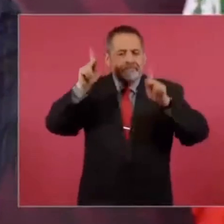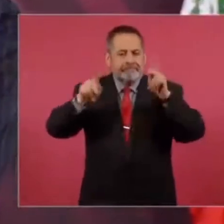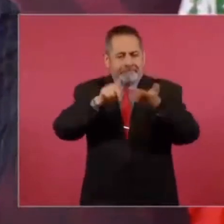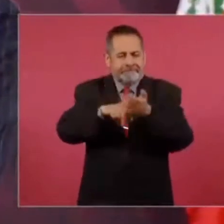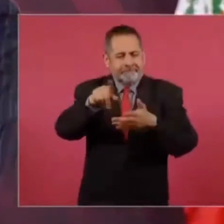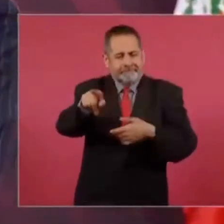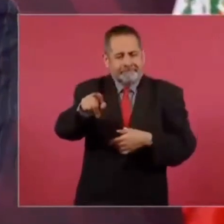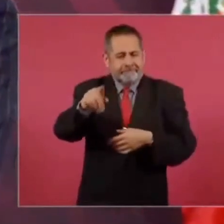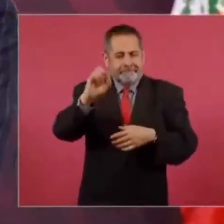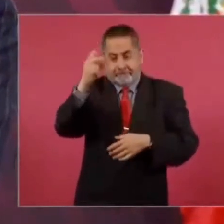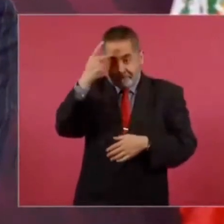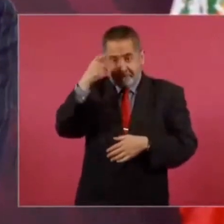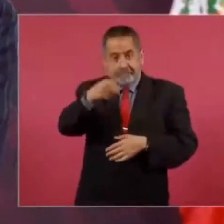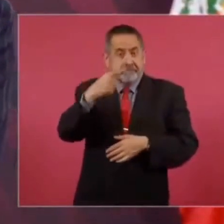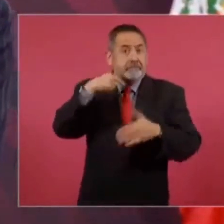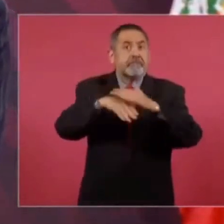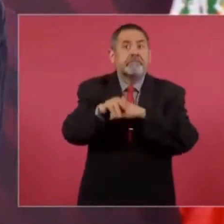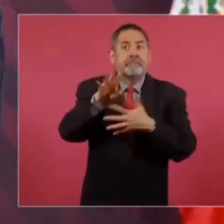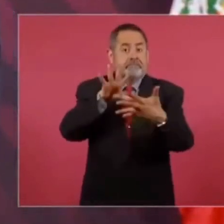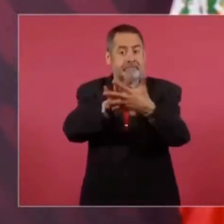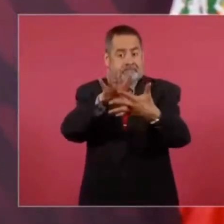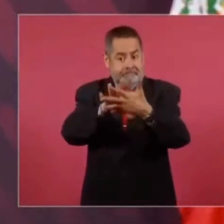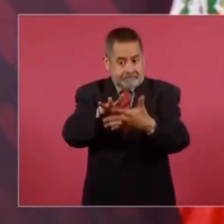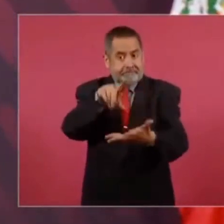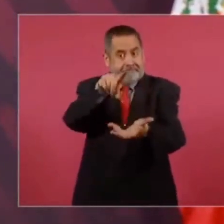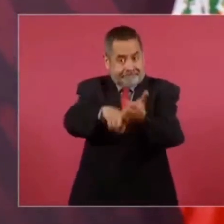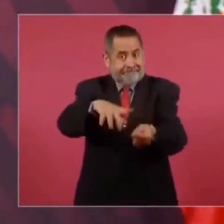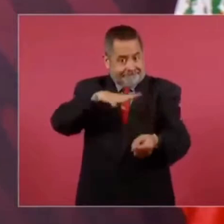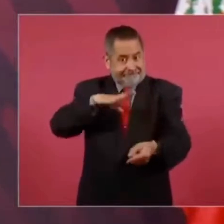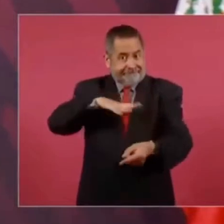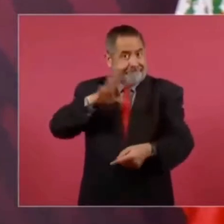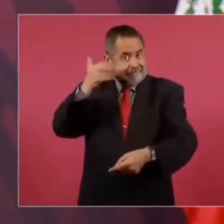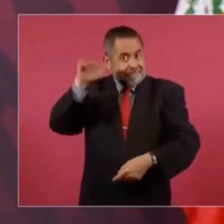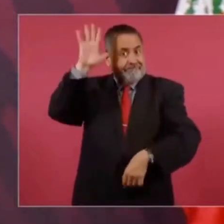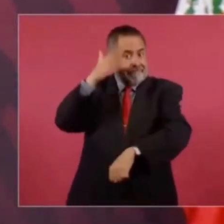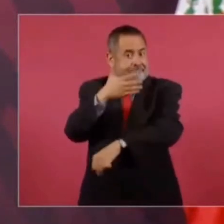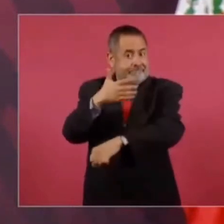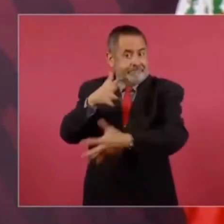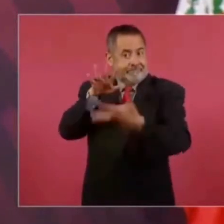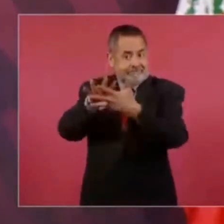cárcel de San Luis Potosí. Ahí